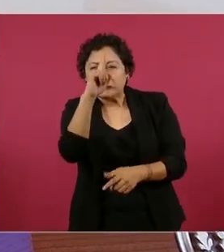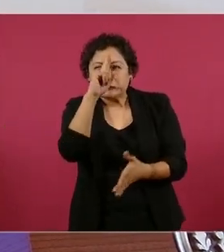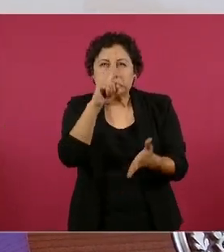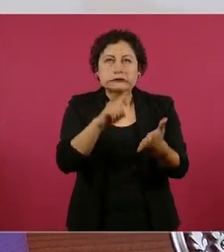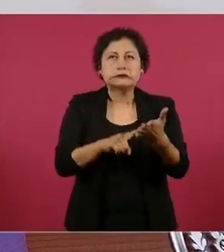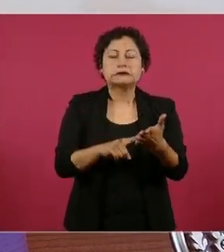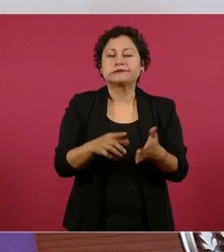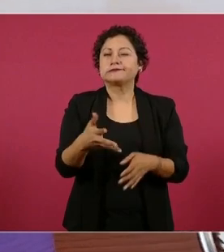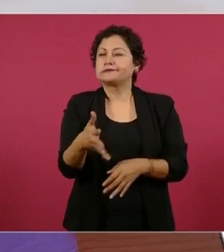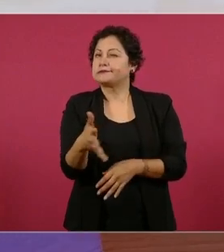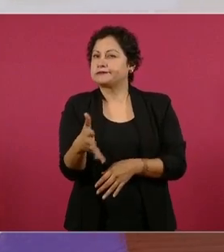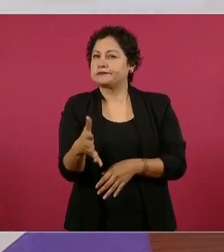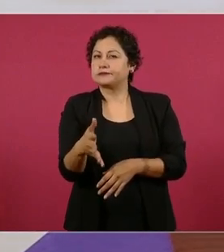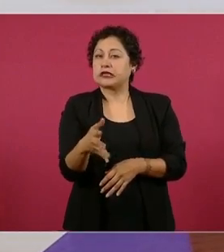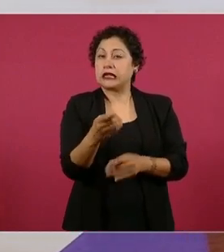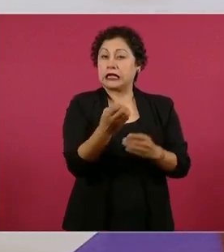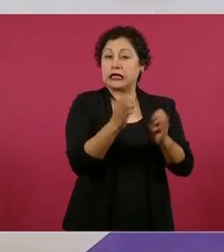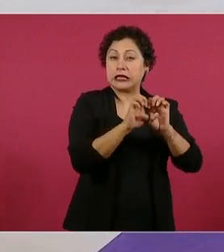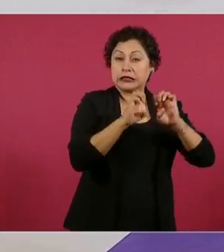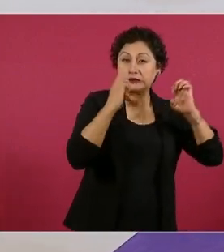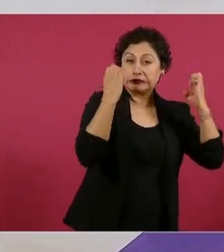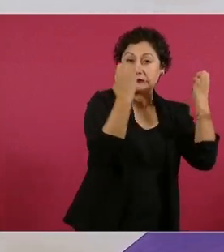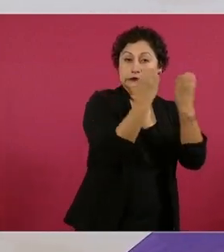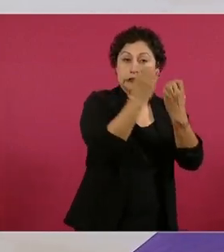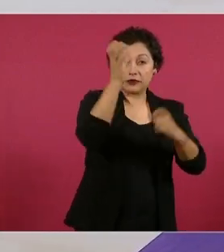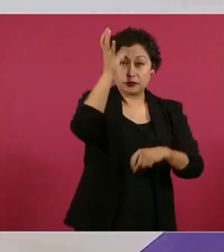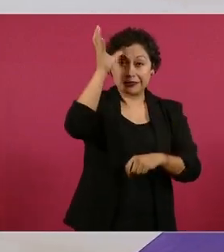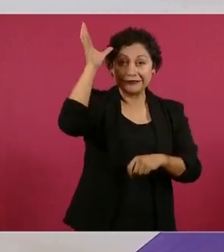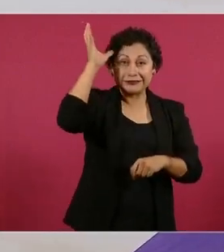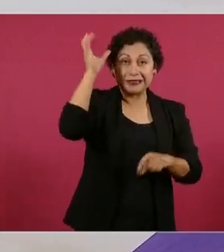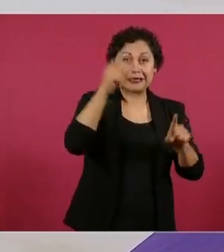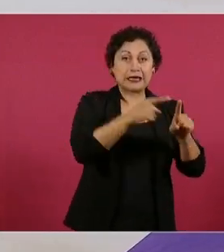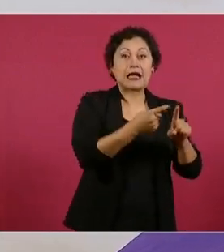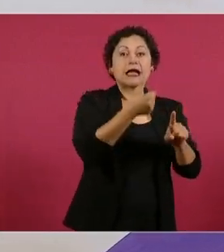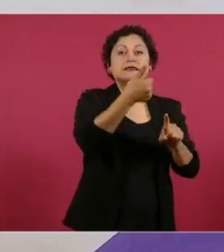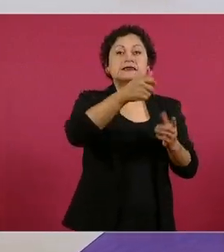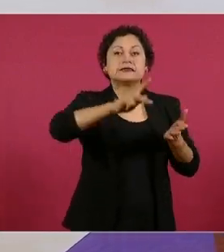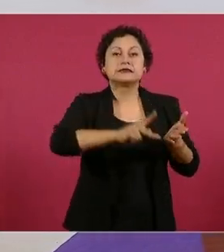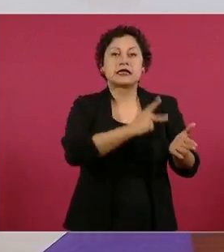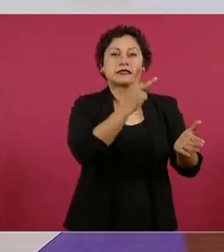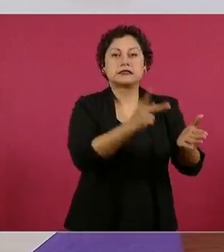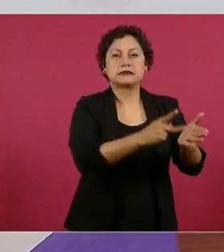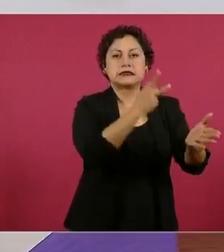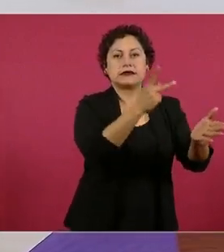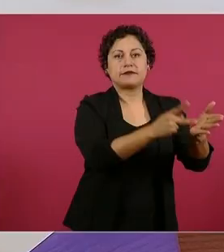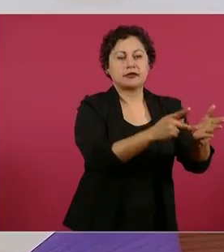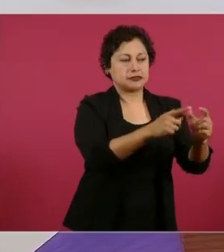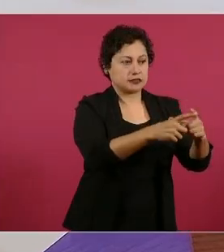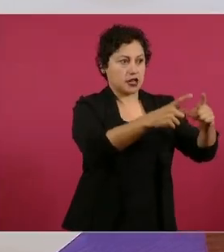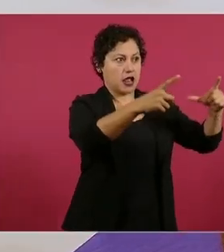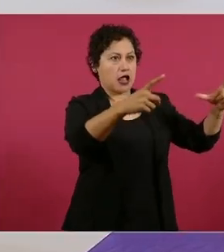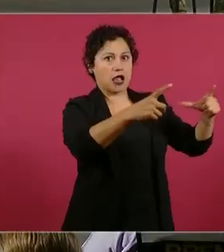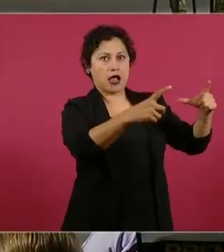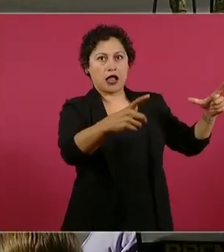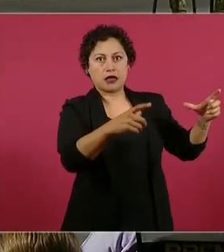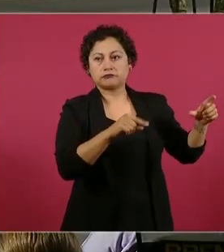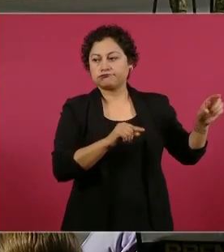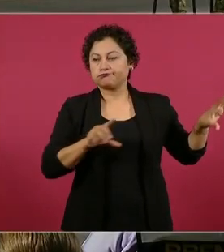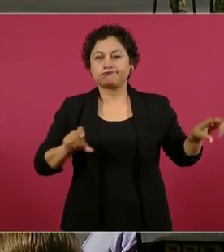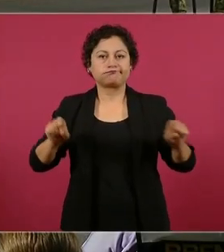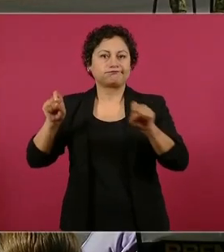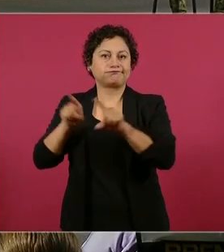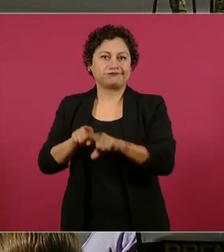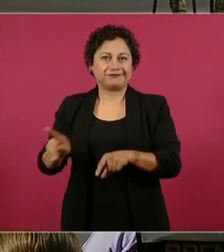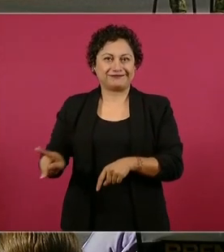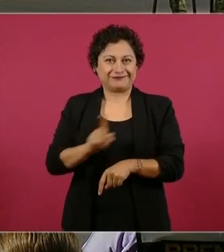6 veces el Estadio Azteca. Imagínense por la dimensión de todo ese material que se extrajo de todos los ríos del